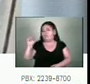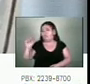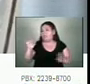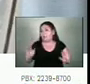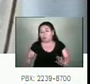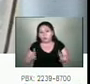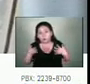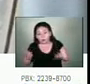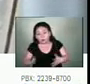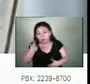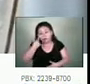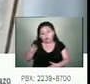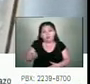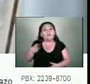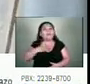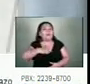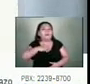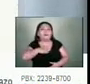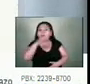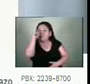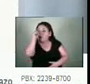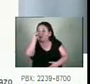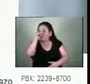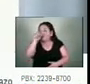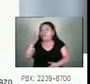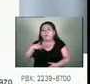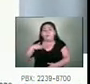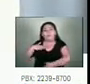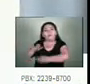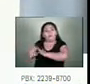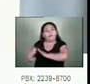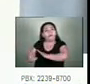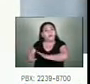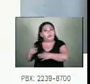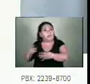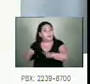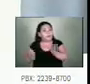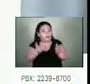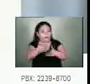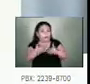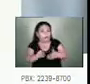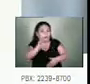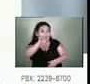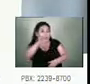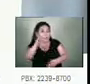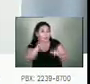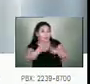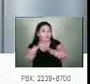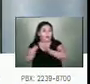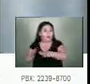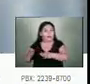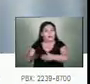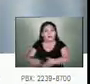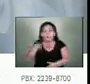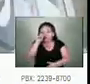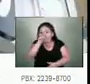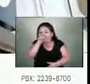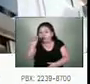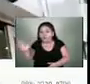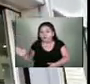fue detenido por los delitos de posesión y tenencia de droga, decomisándole 30 porciones de marihuana.